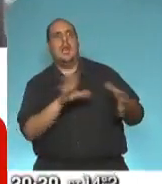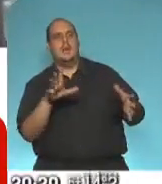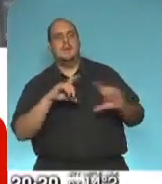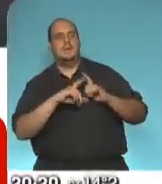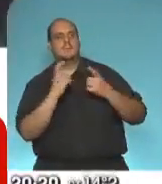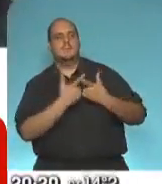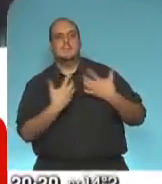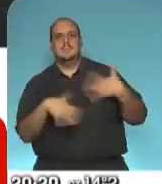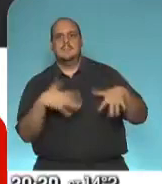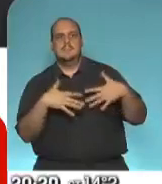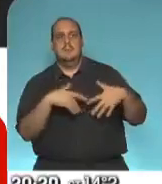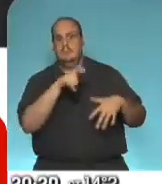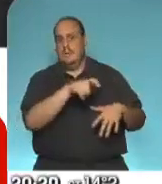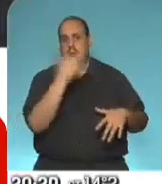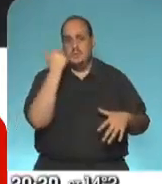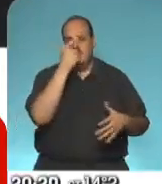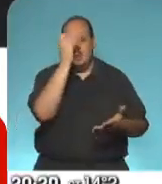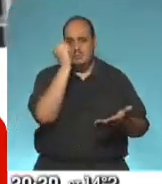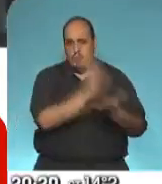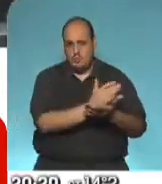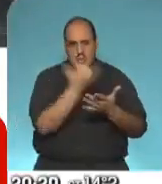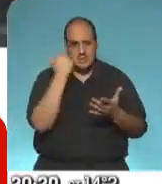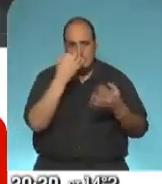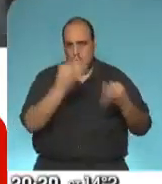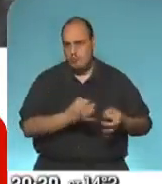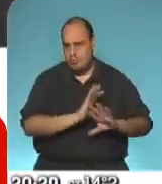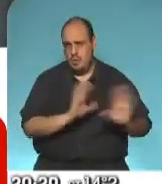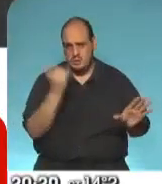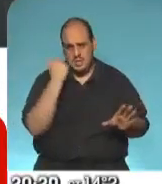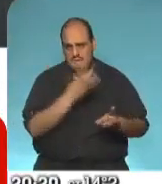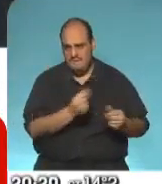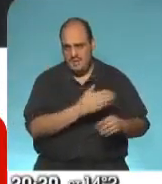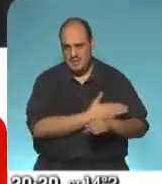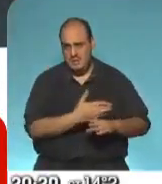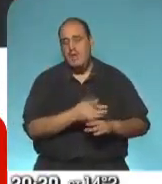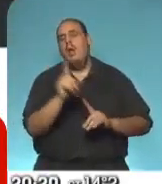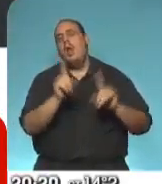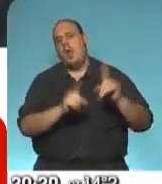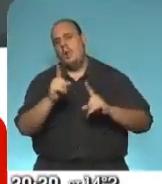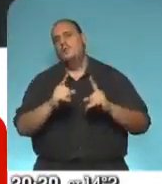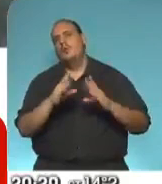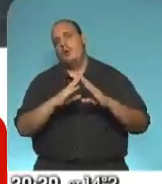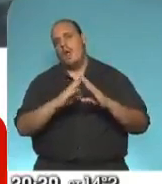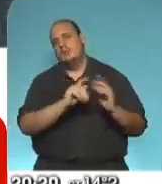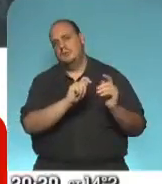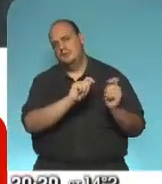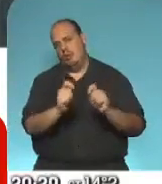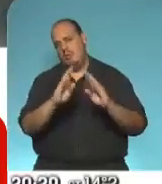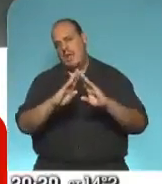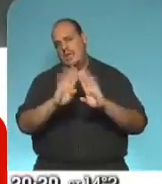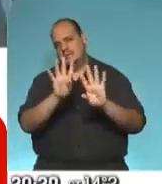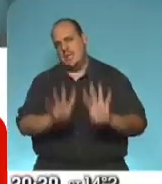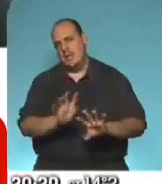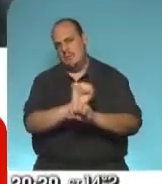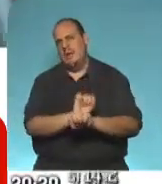comunidad, pero es por agotamiento de pena, no es por prisión domiciliaria. Y hay casos que hay prisiones domiciliarias que se han dispuesto. Nosotros